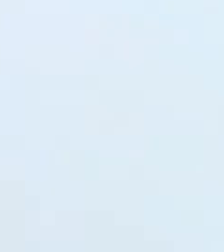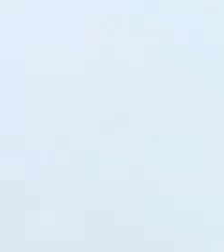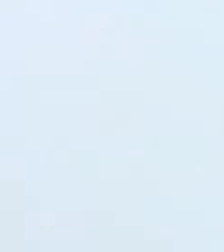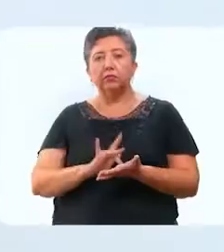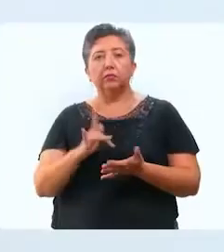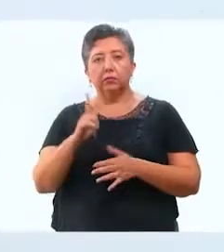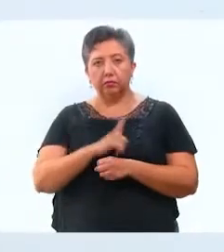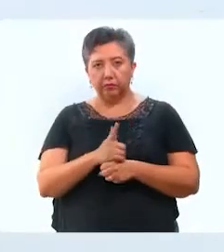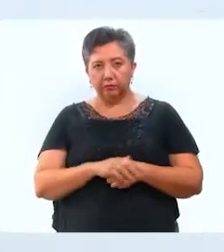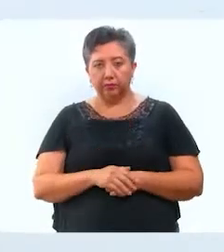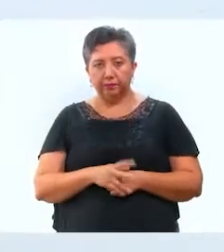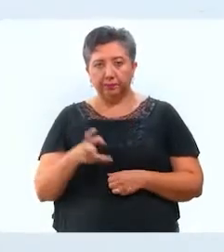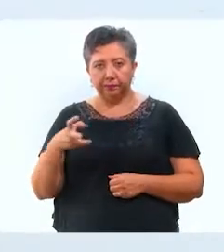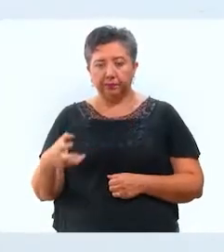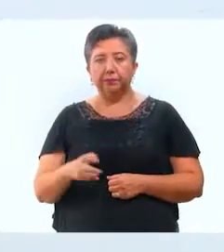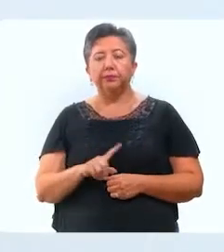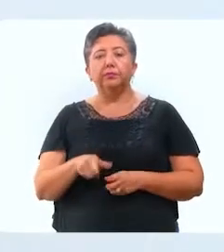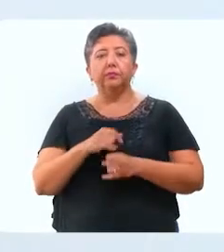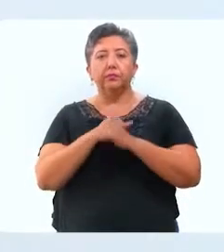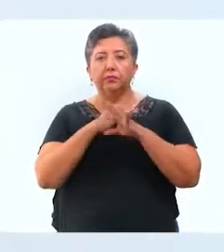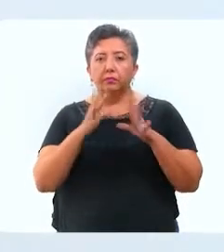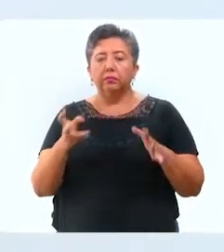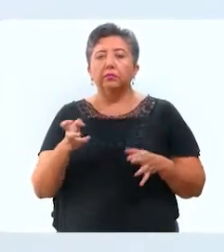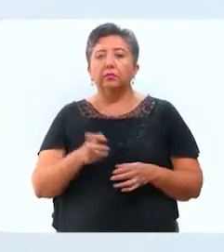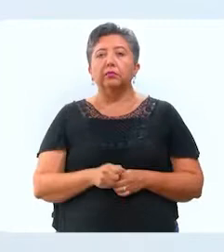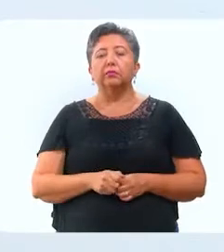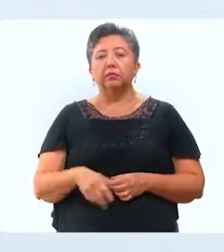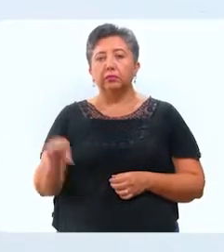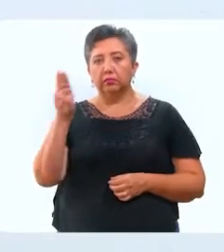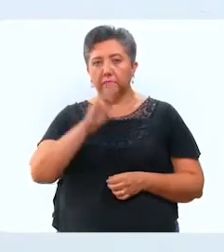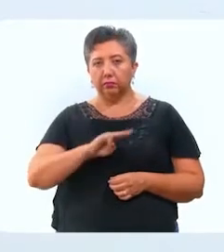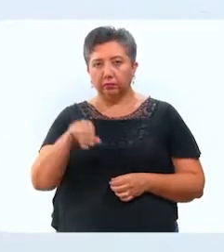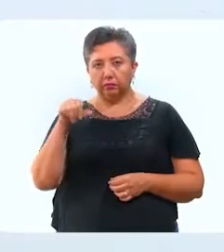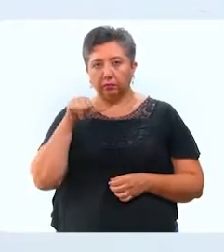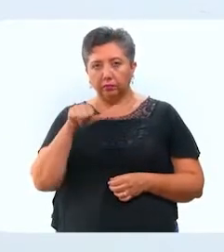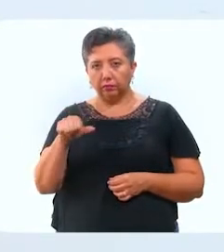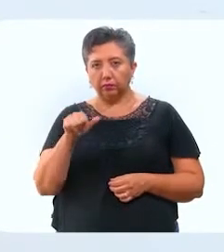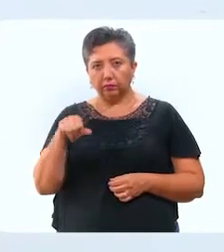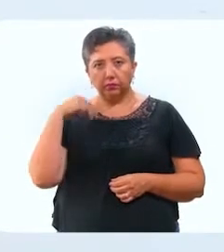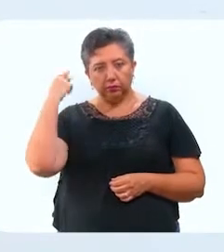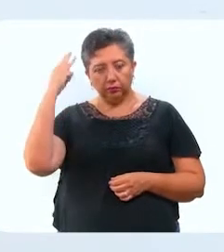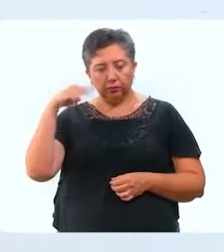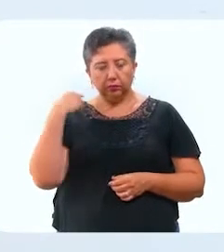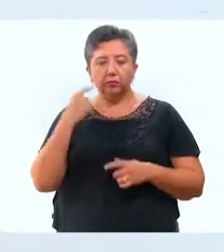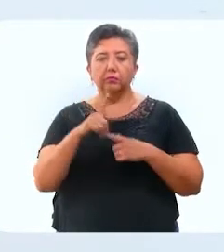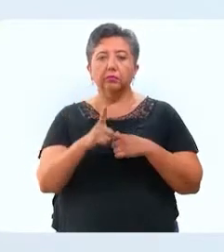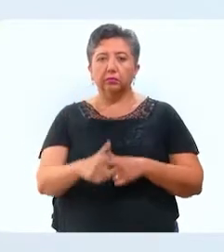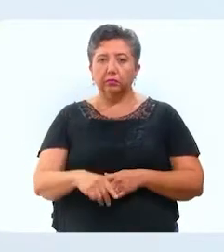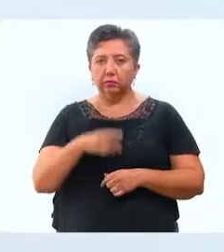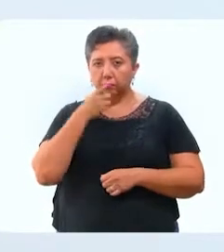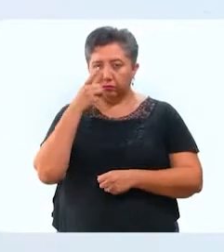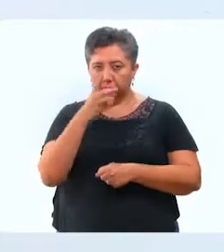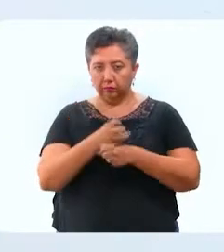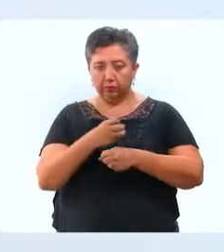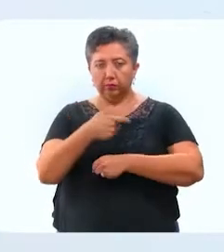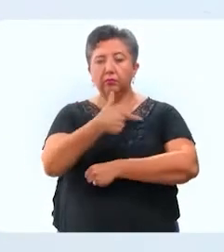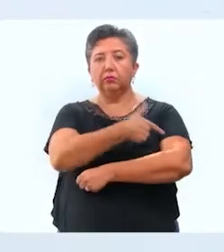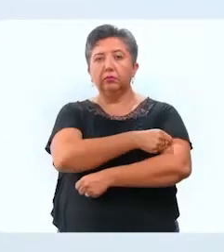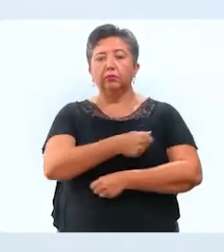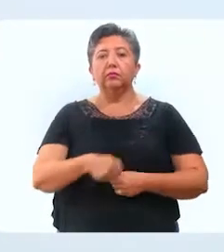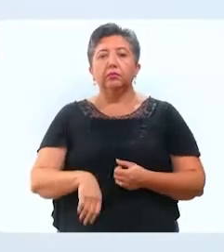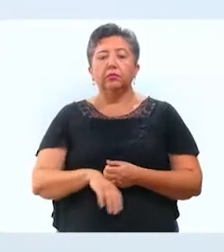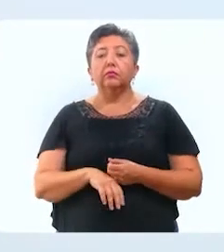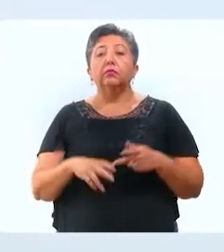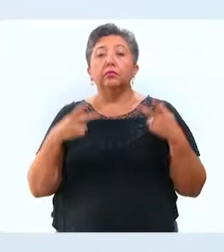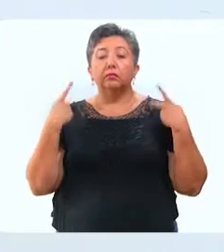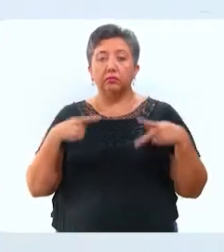Química. Gracias, licenciado. Este es el parte médico de este miércoles 16 de marzo. Continúa la aplicación de refuerzo de